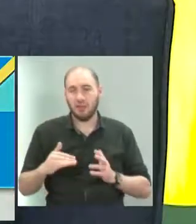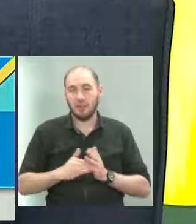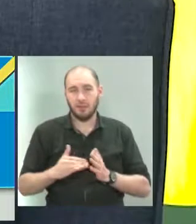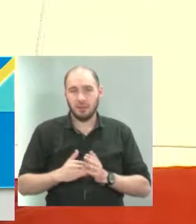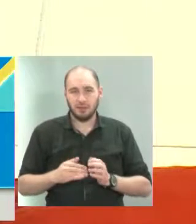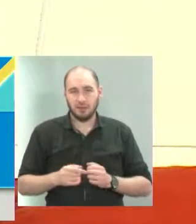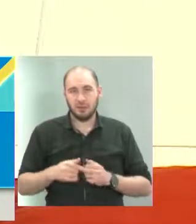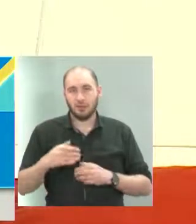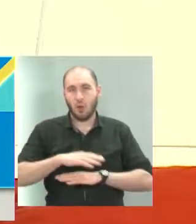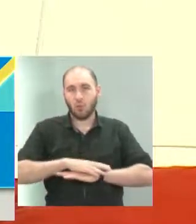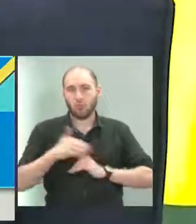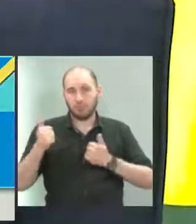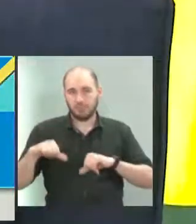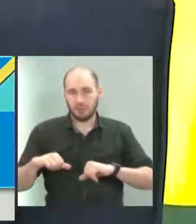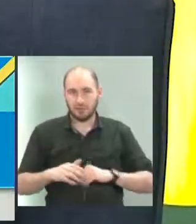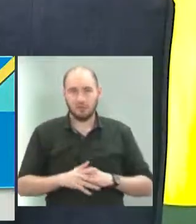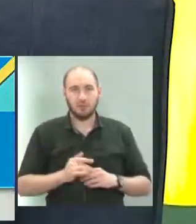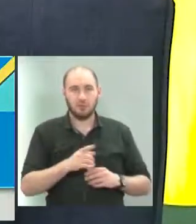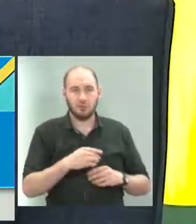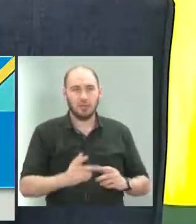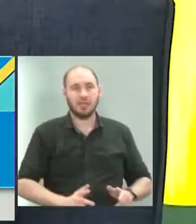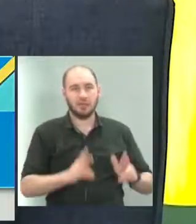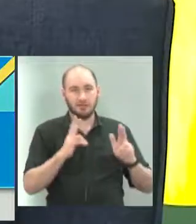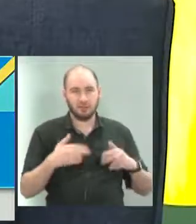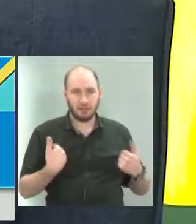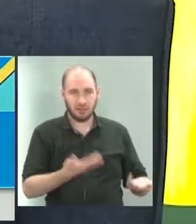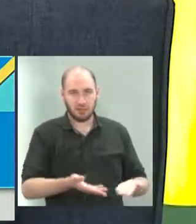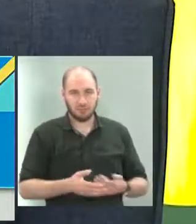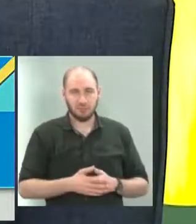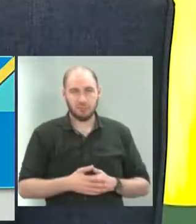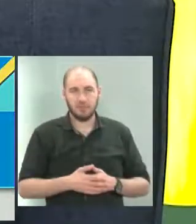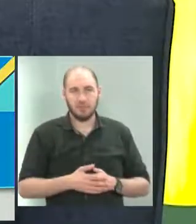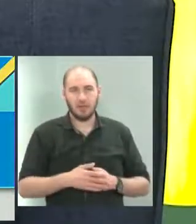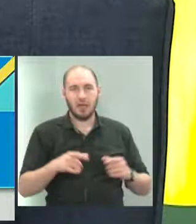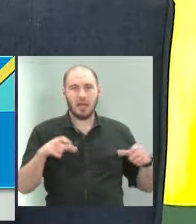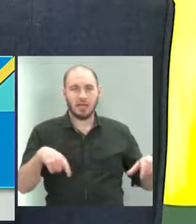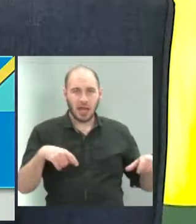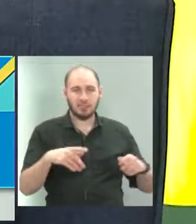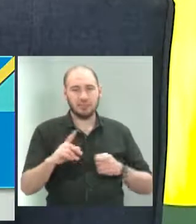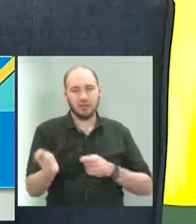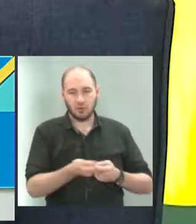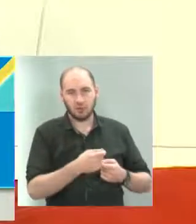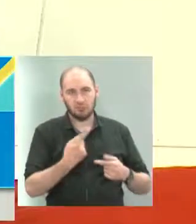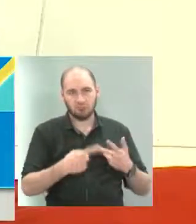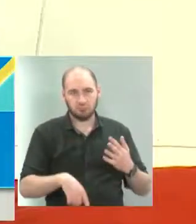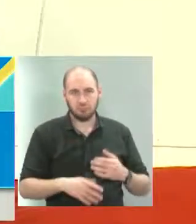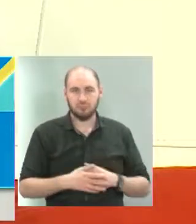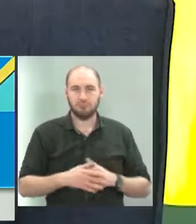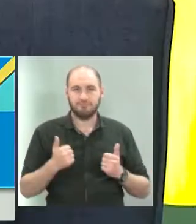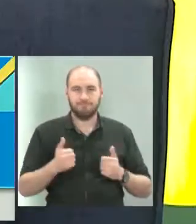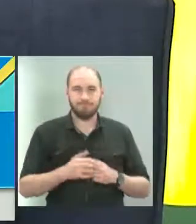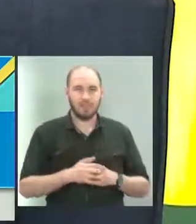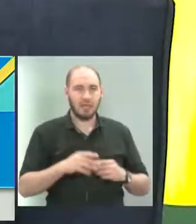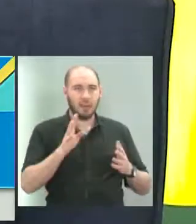si tiene un buen comportamiento. A los clubes le damos para infraestructura. Claro, mejorar, o sea, playones, cancha de hockey, camarines. Sí. Ah, perfecto. No le